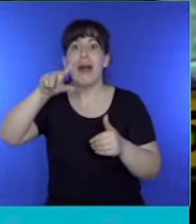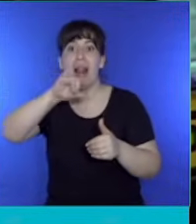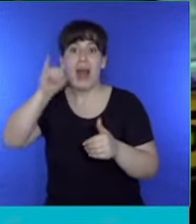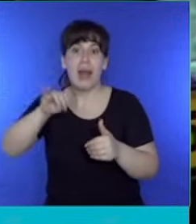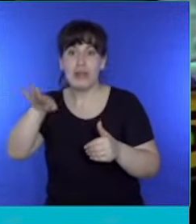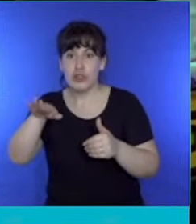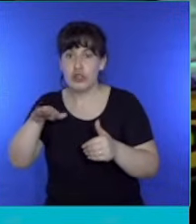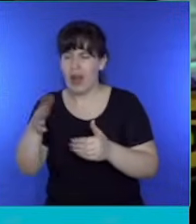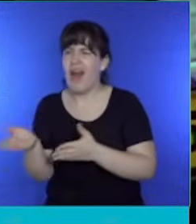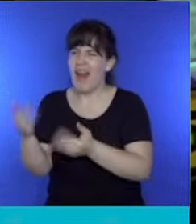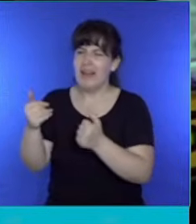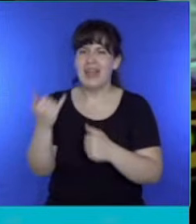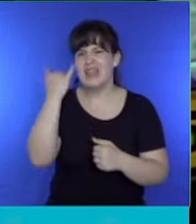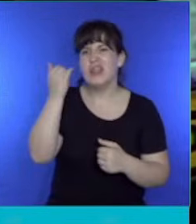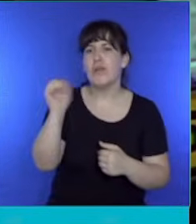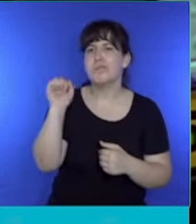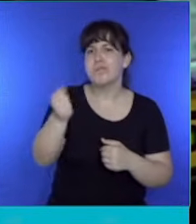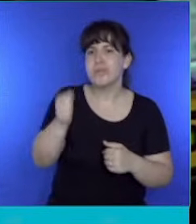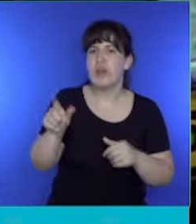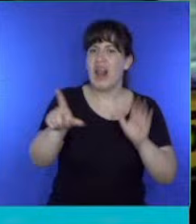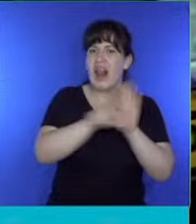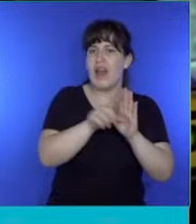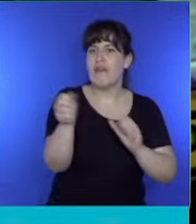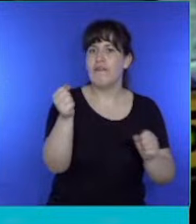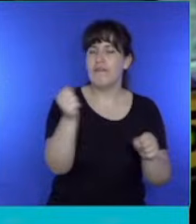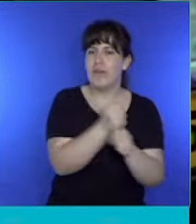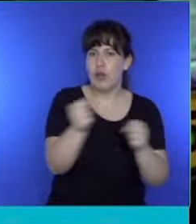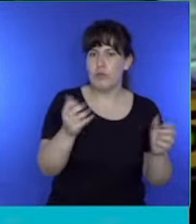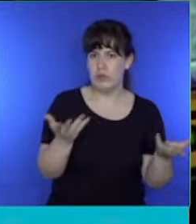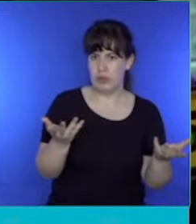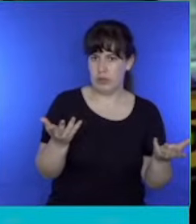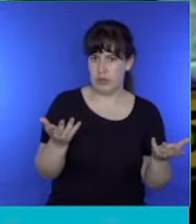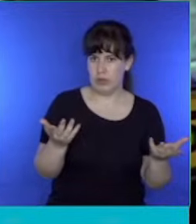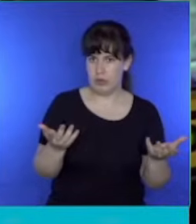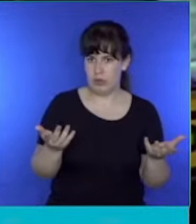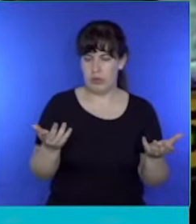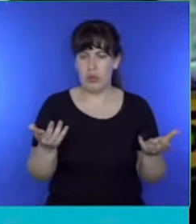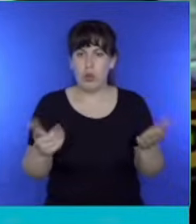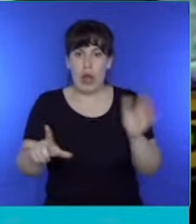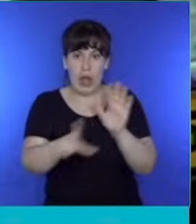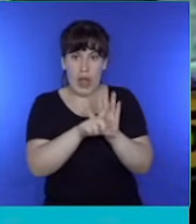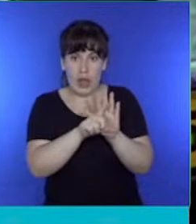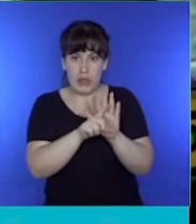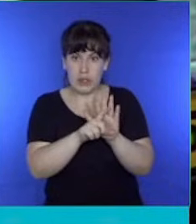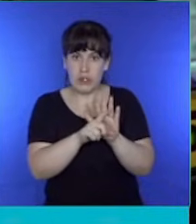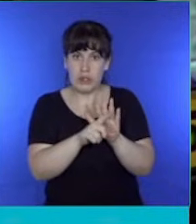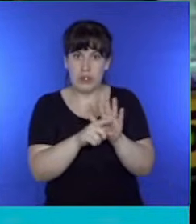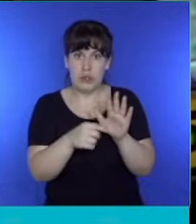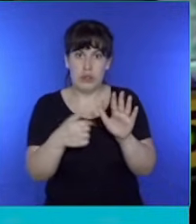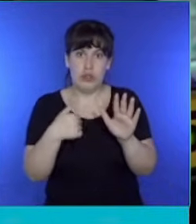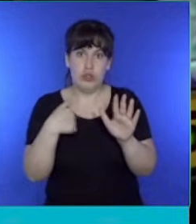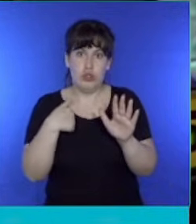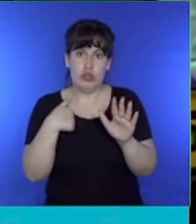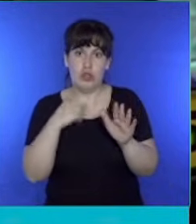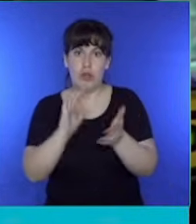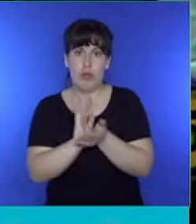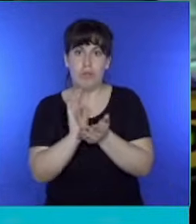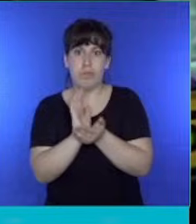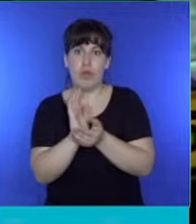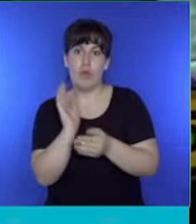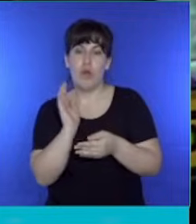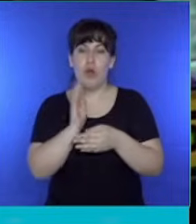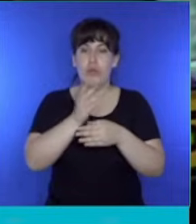había votado la ley. Una ley que me tocó ser el miembro informante desde